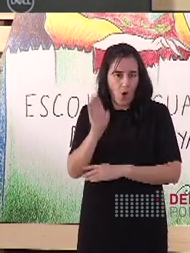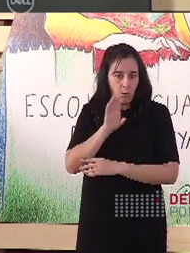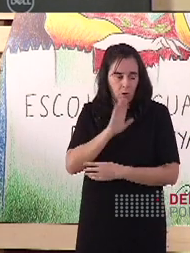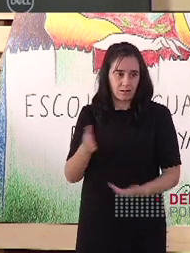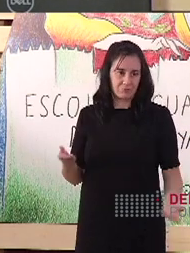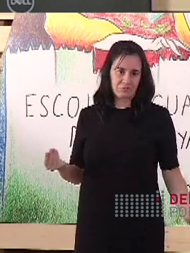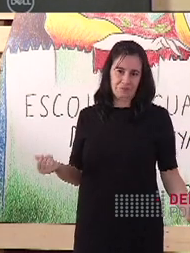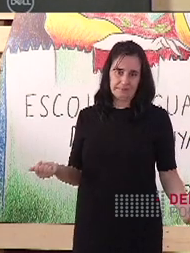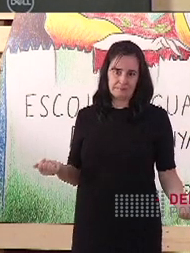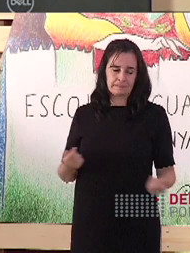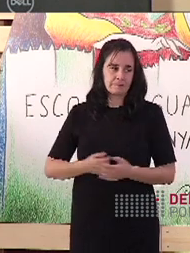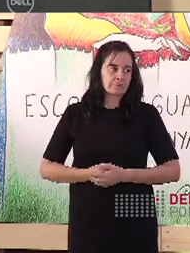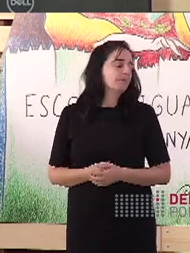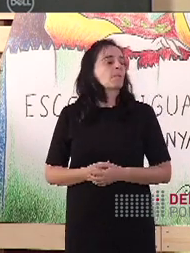realidad